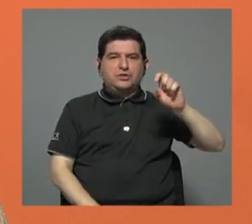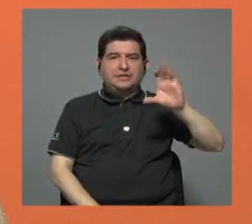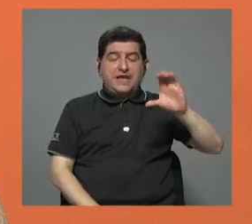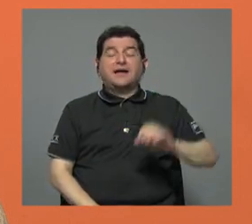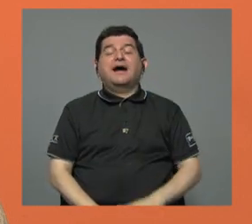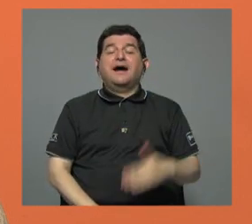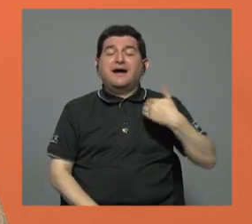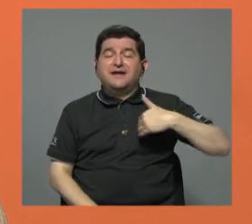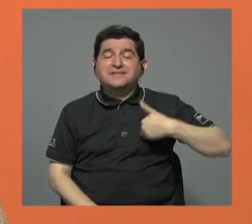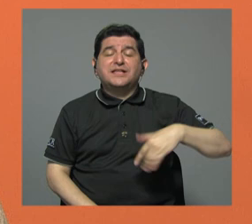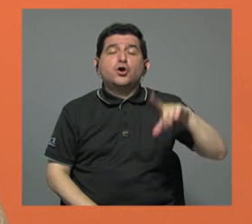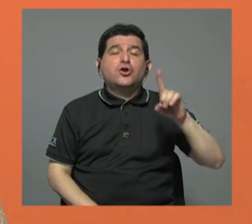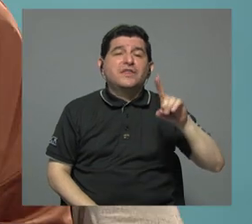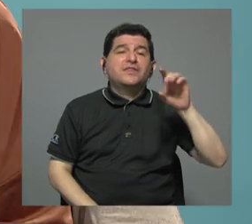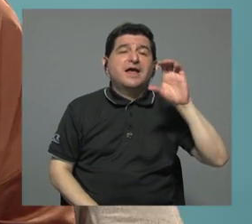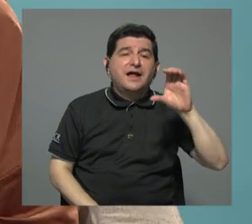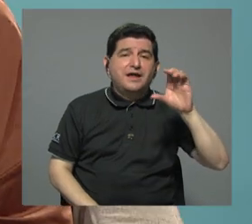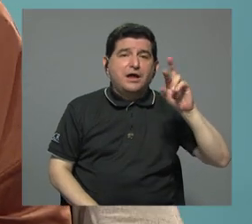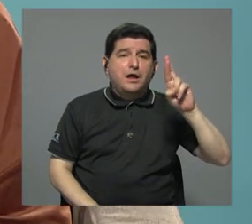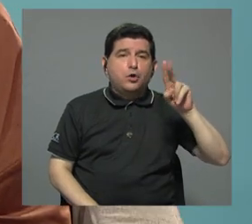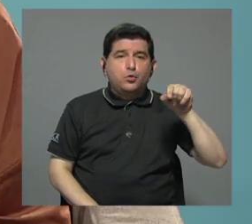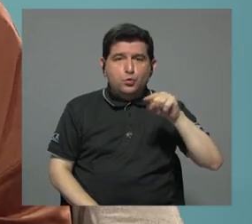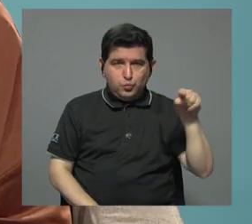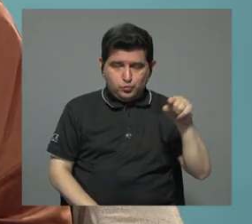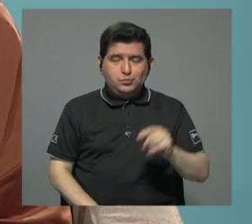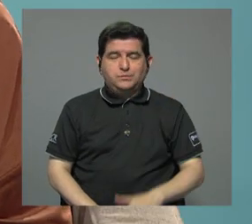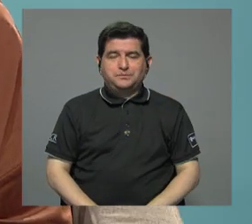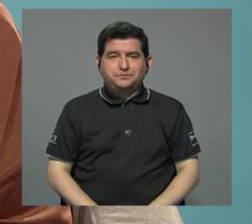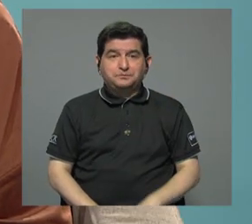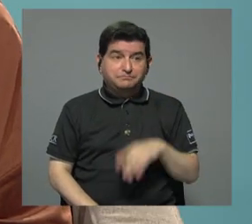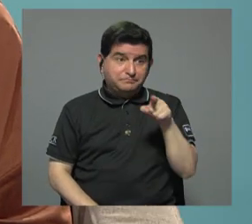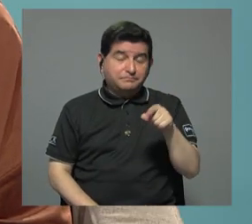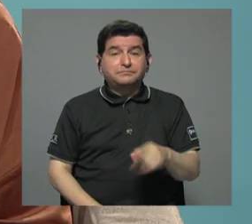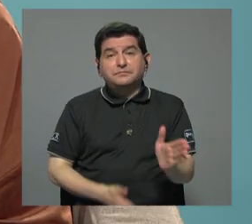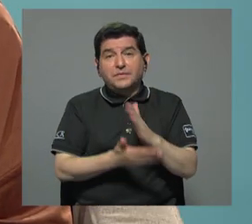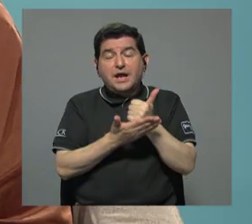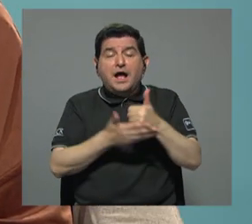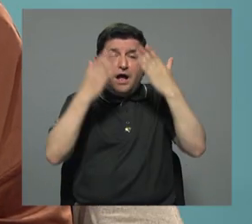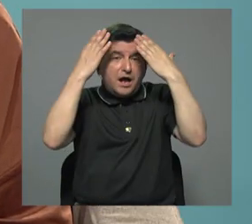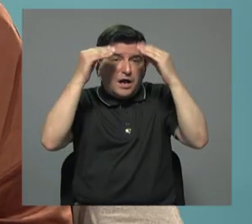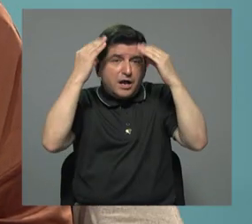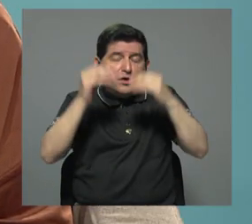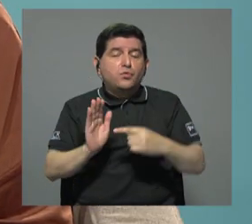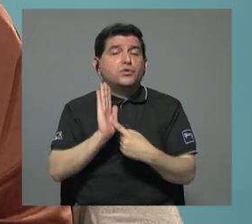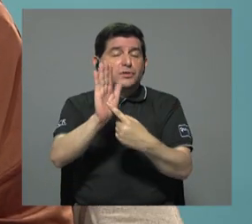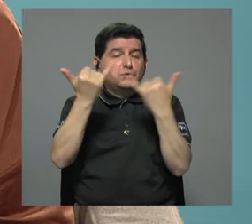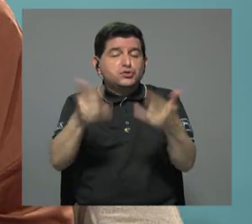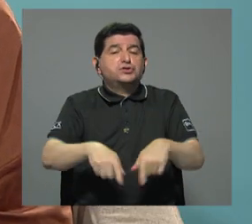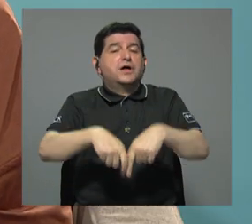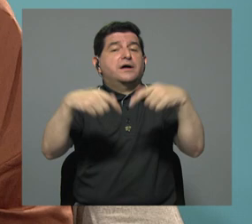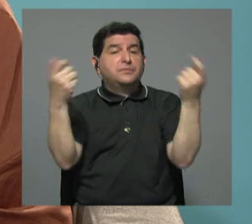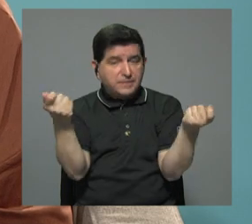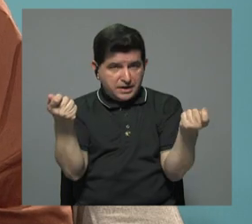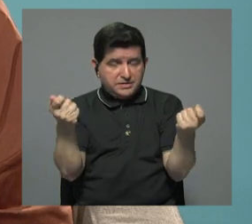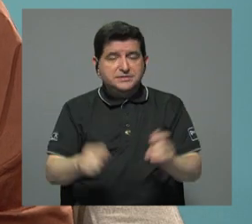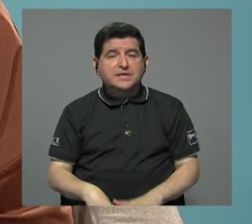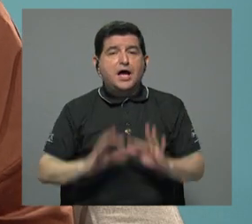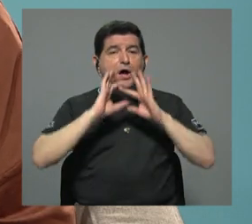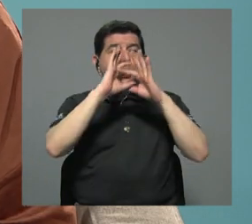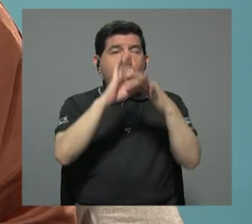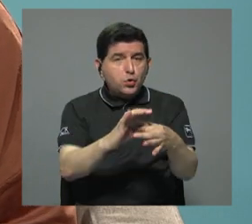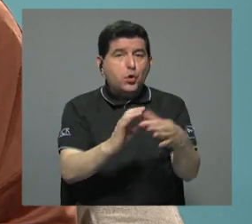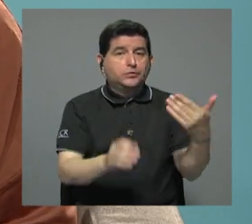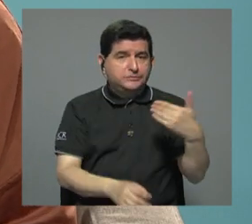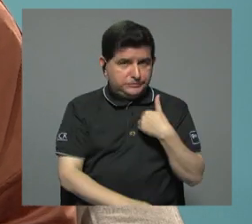cruz bueno he tenido algunos de los informes intentado conocer en la prensa vinculación